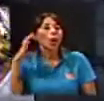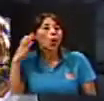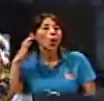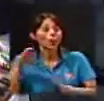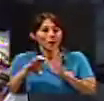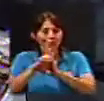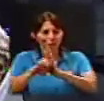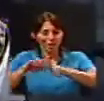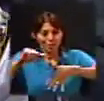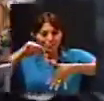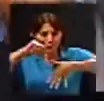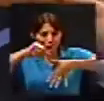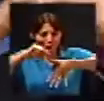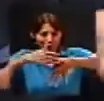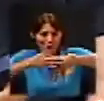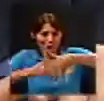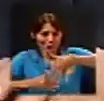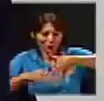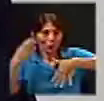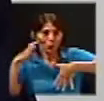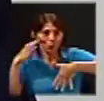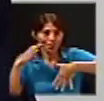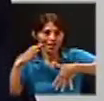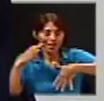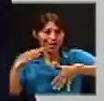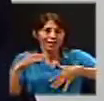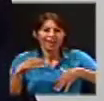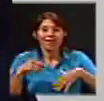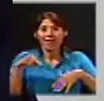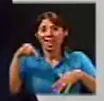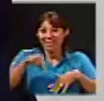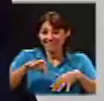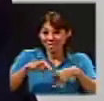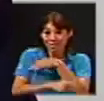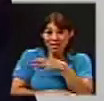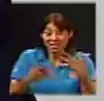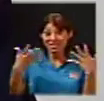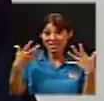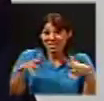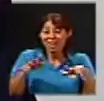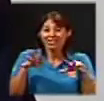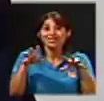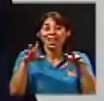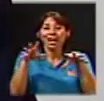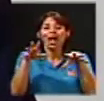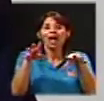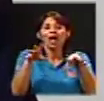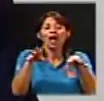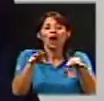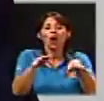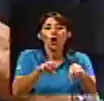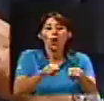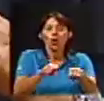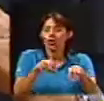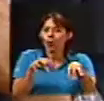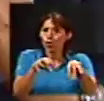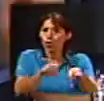Este país ya se ha colonizado. Ya este país. Colombizado. Colombizado, sí, ¿verdad?